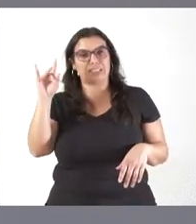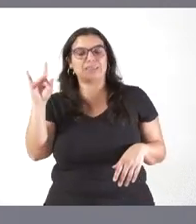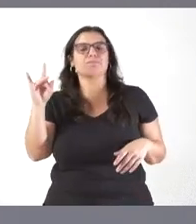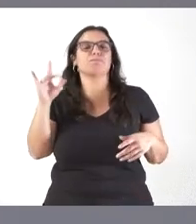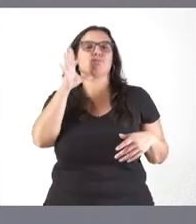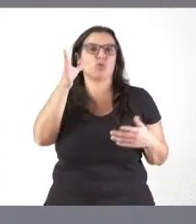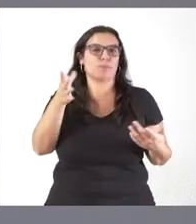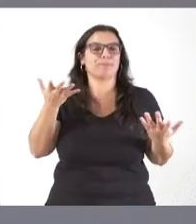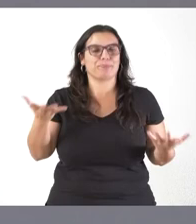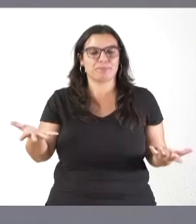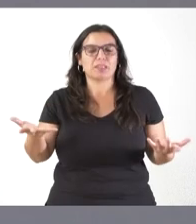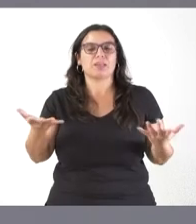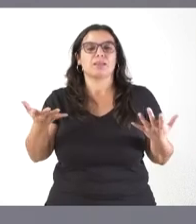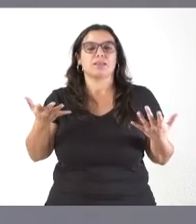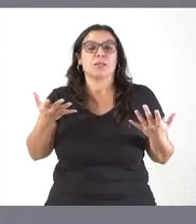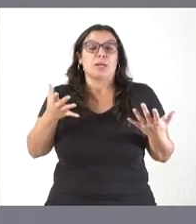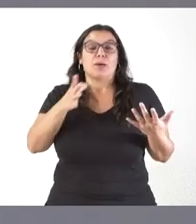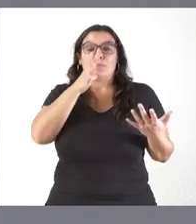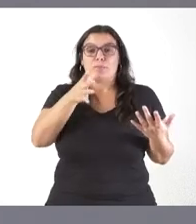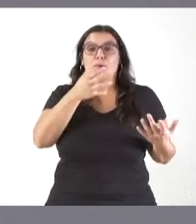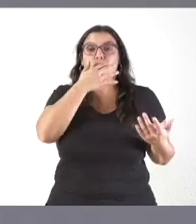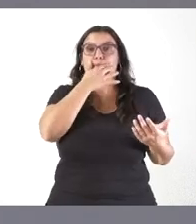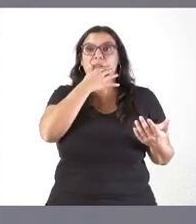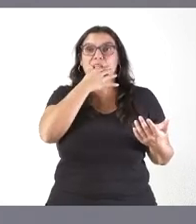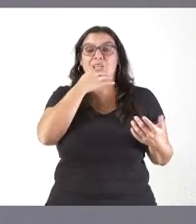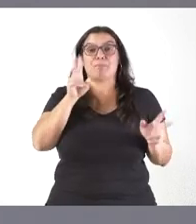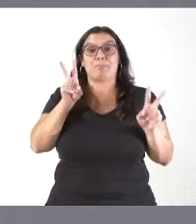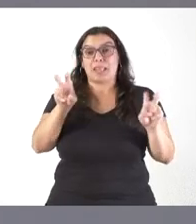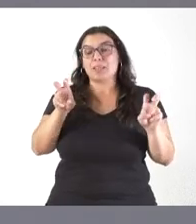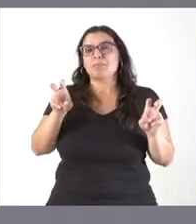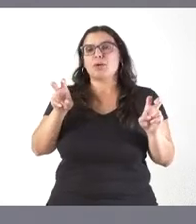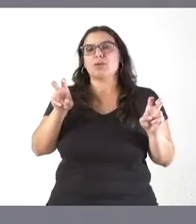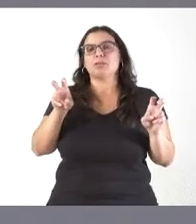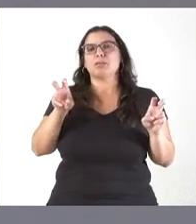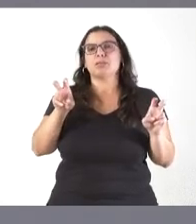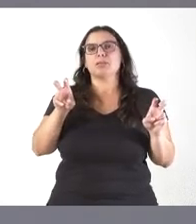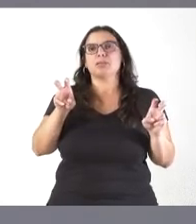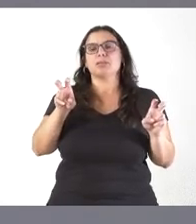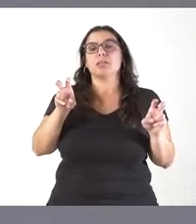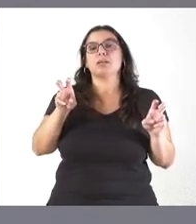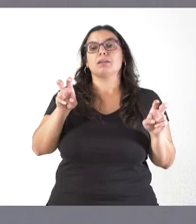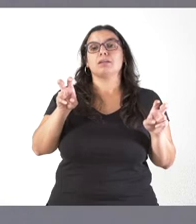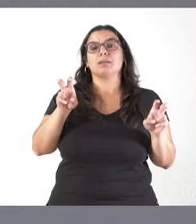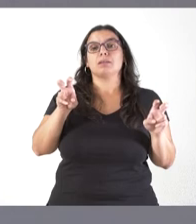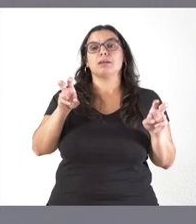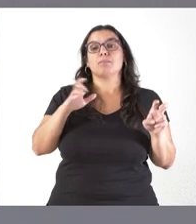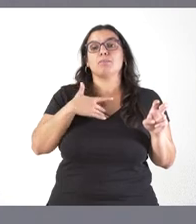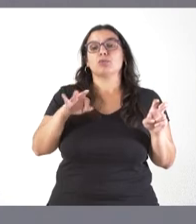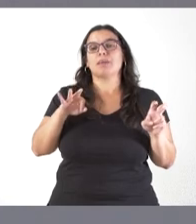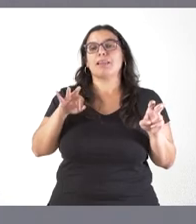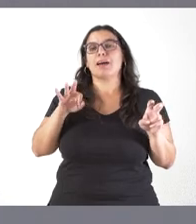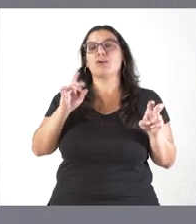No pues porque la posibilidad inicial sece suscribió a las zonas